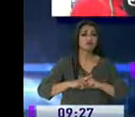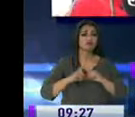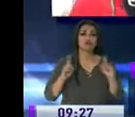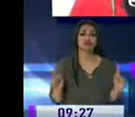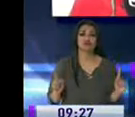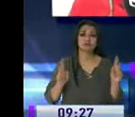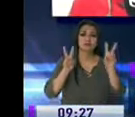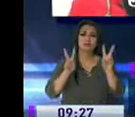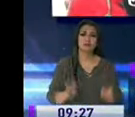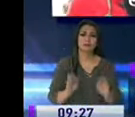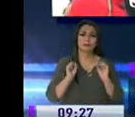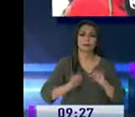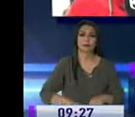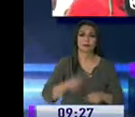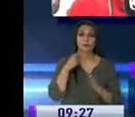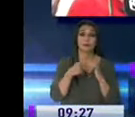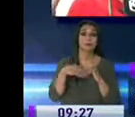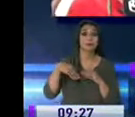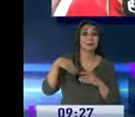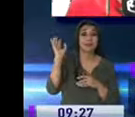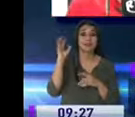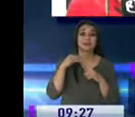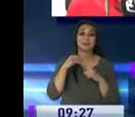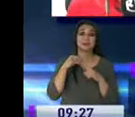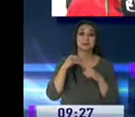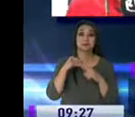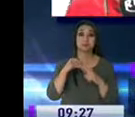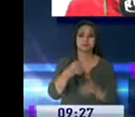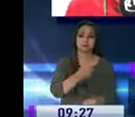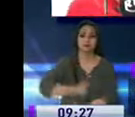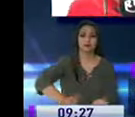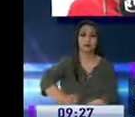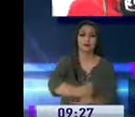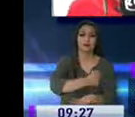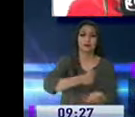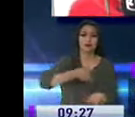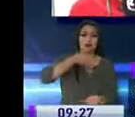cosas, principalmente el greñoso.